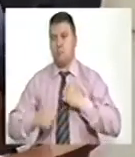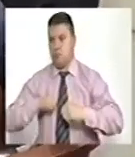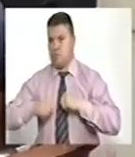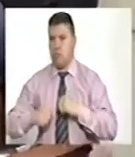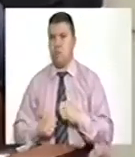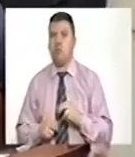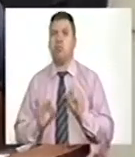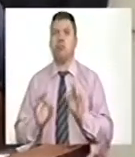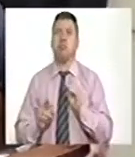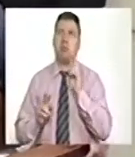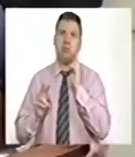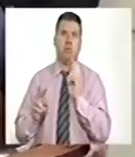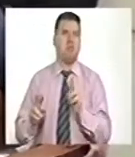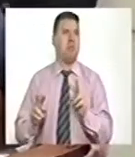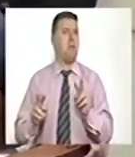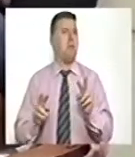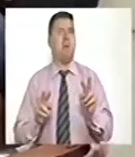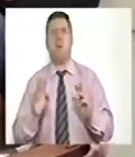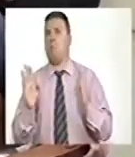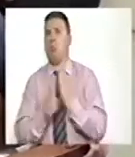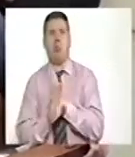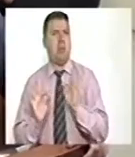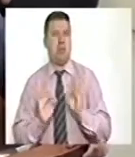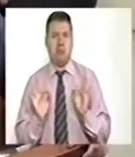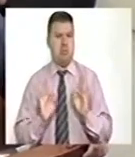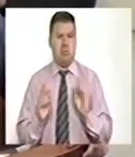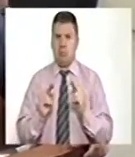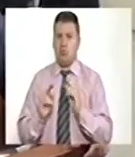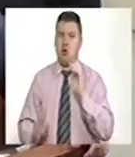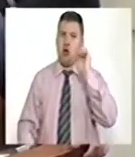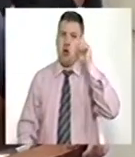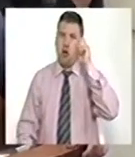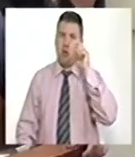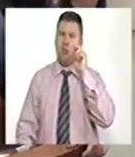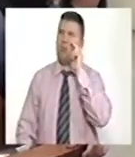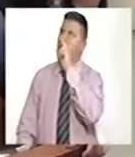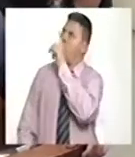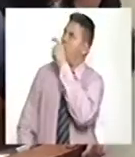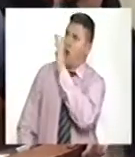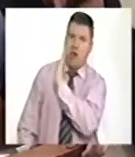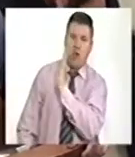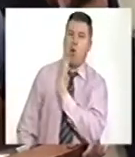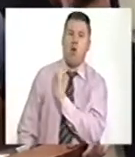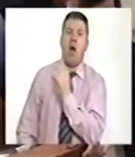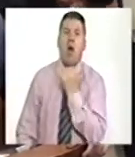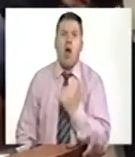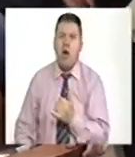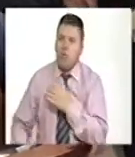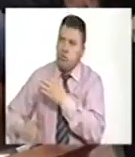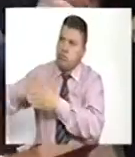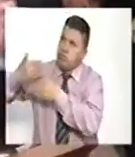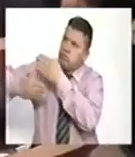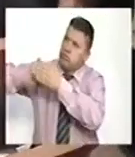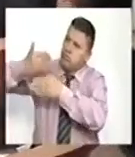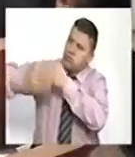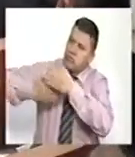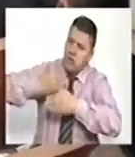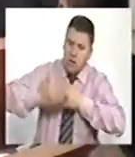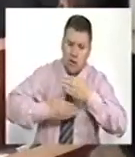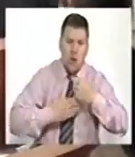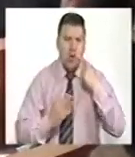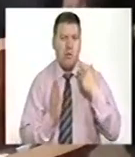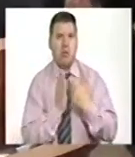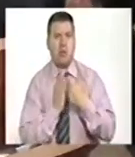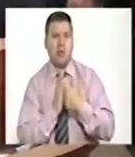no miramos oposición y gobierno, sino miramos el actuar y el proceder y el acervo